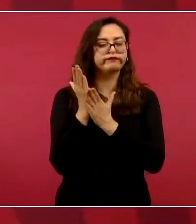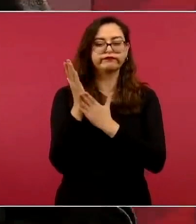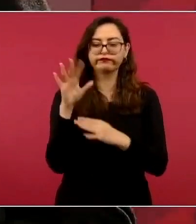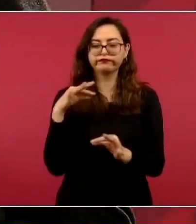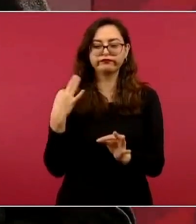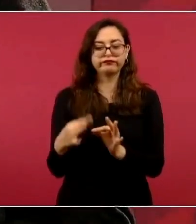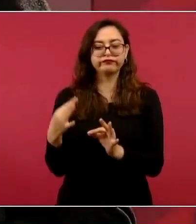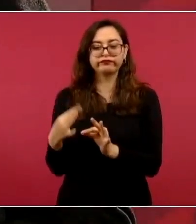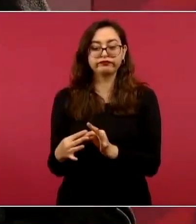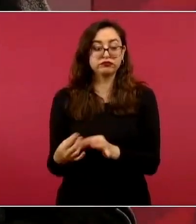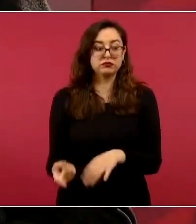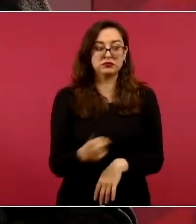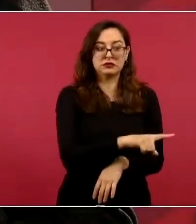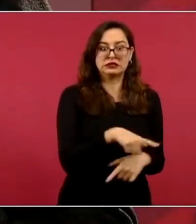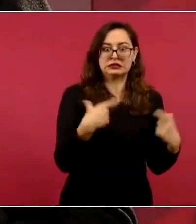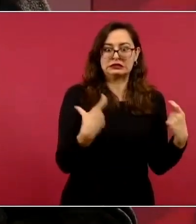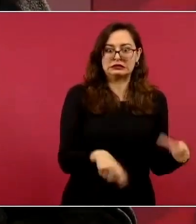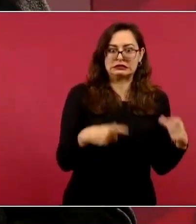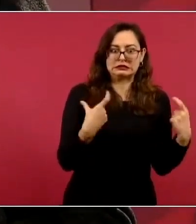Los potentados no.